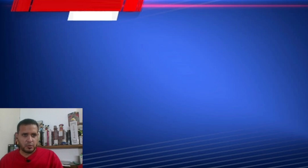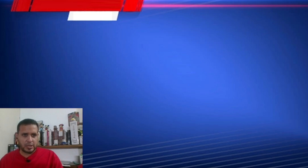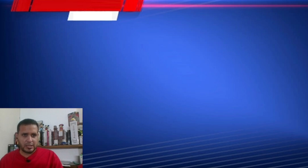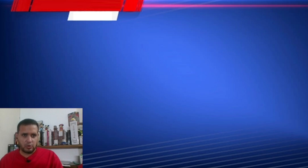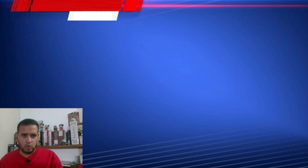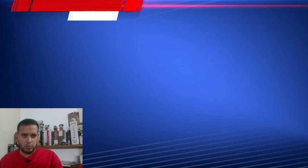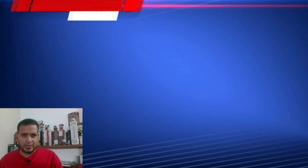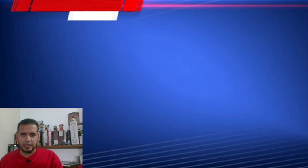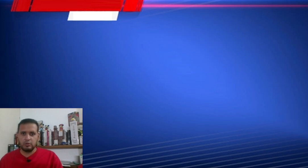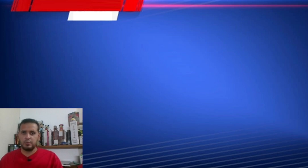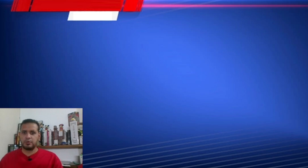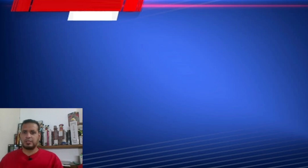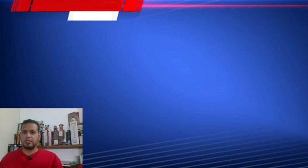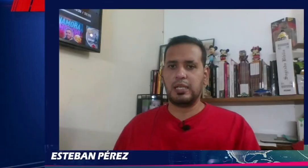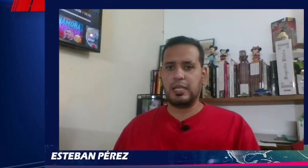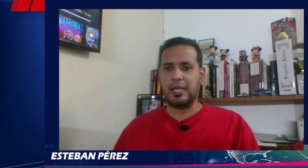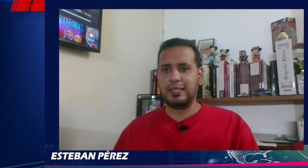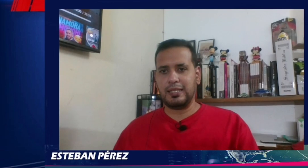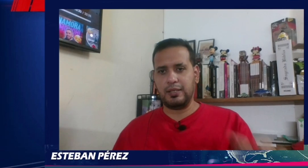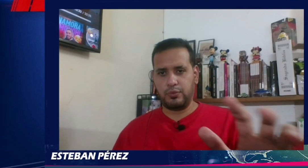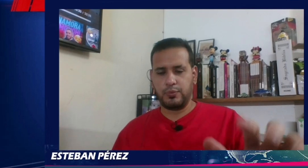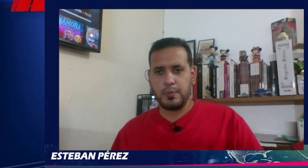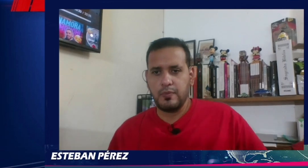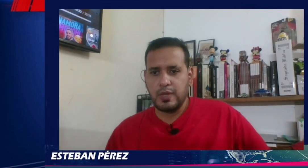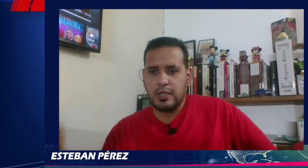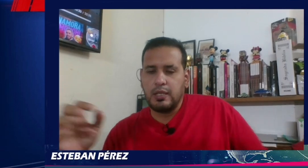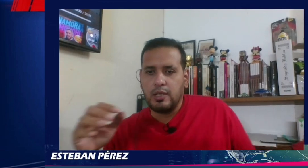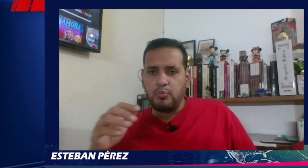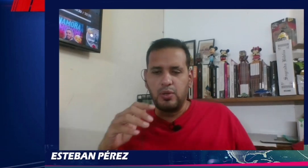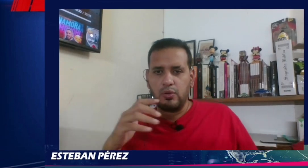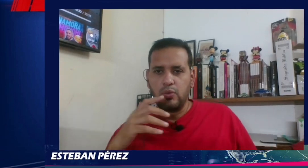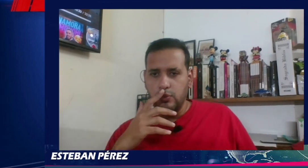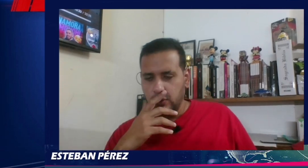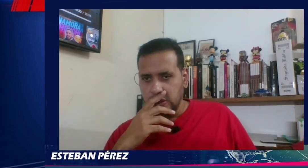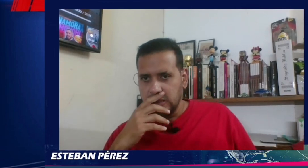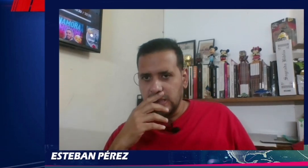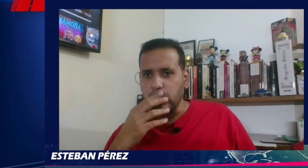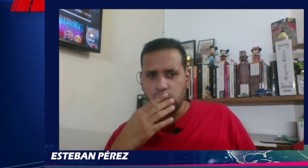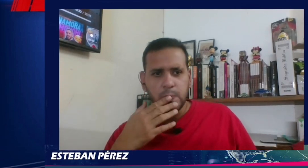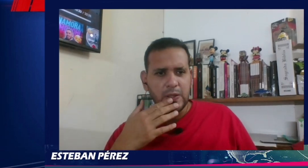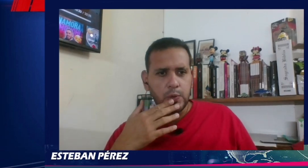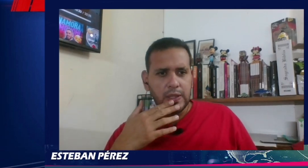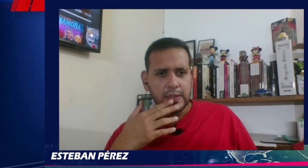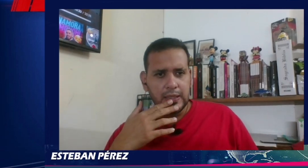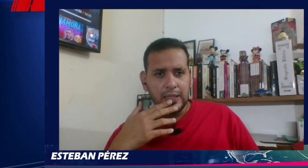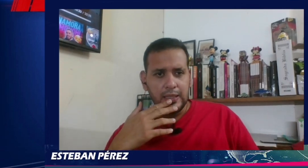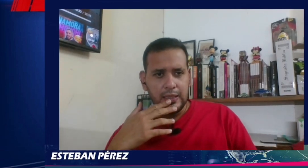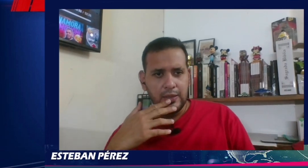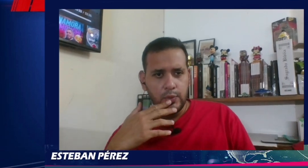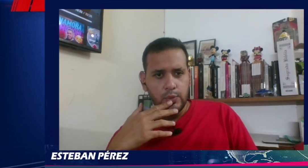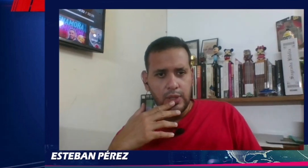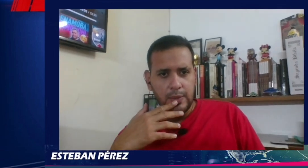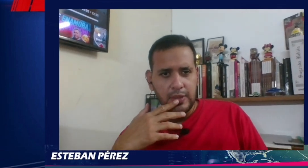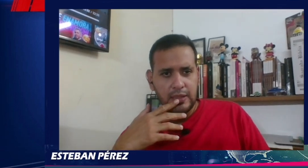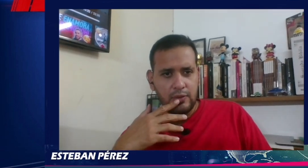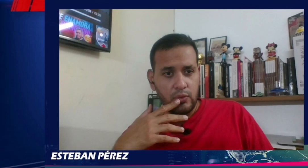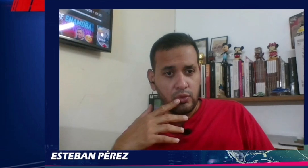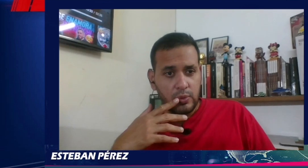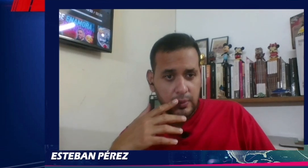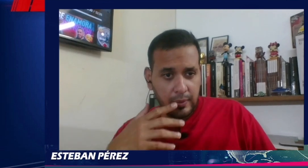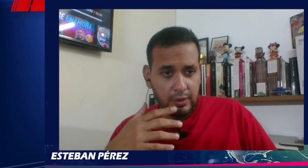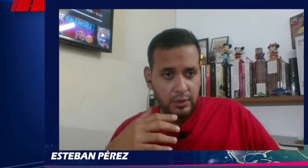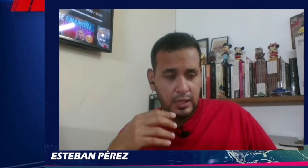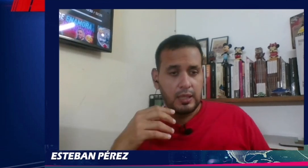no vamos a echar culpas y no vamos a decir eso. Pero yo conocí a muchas personas que desafortunadamente